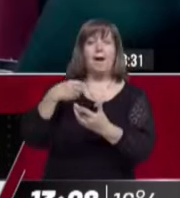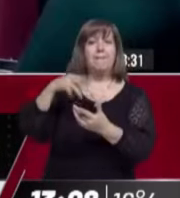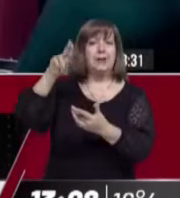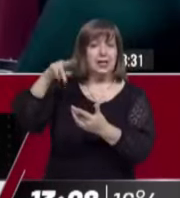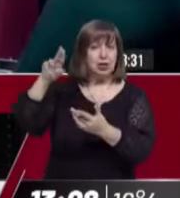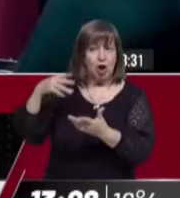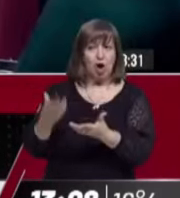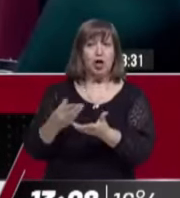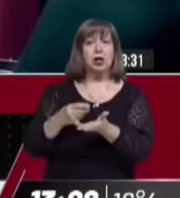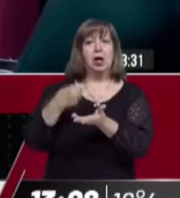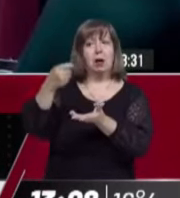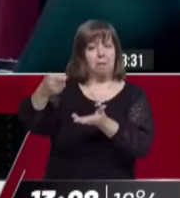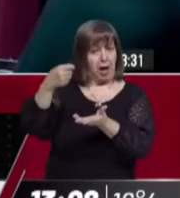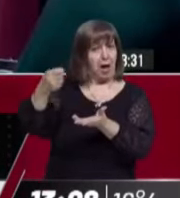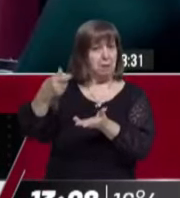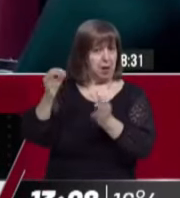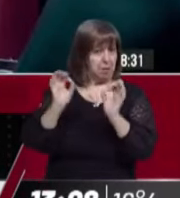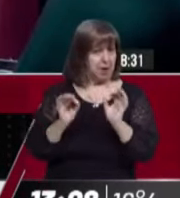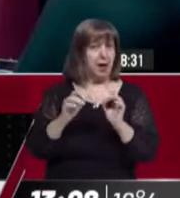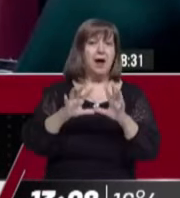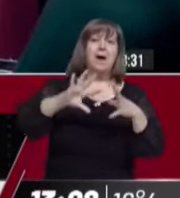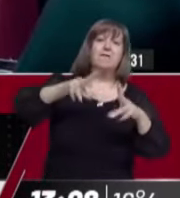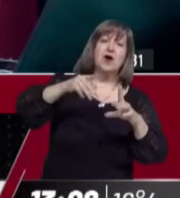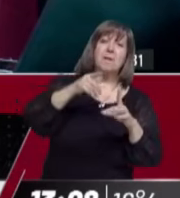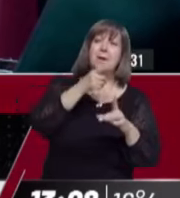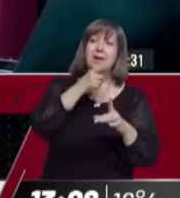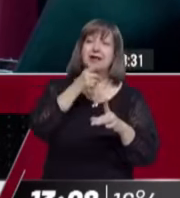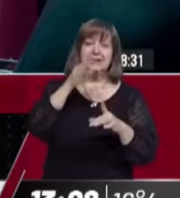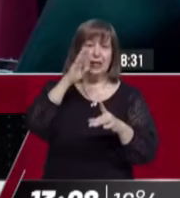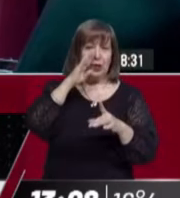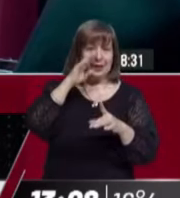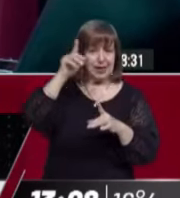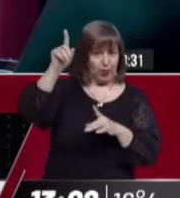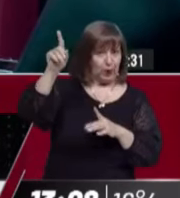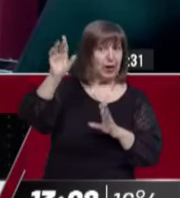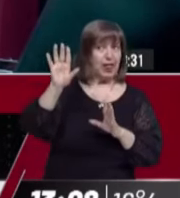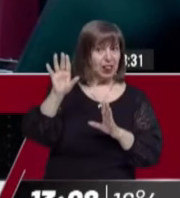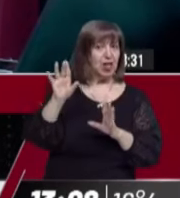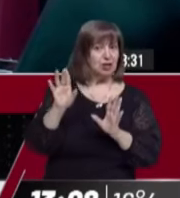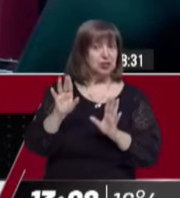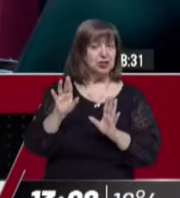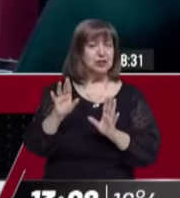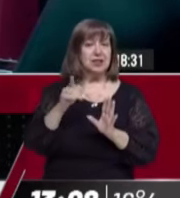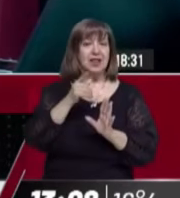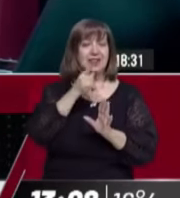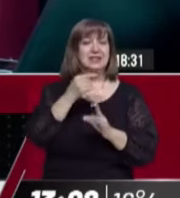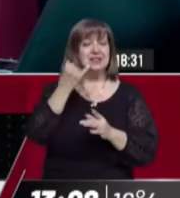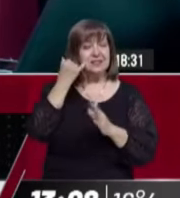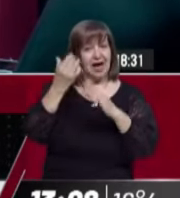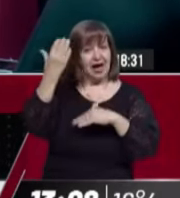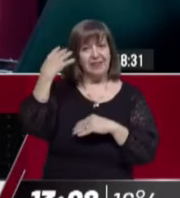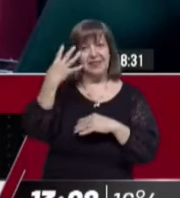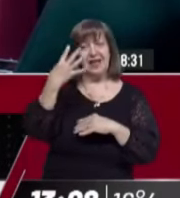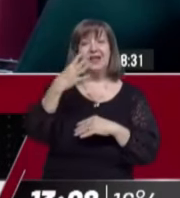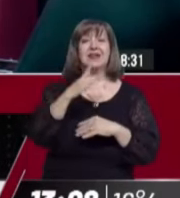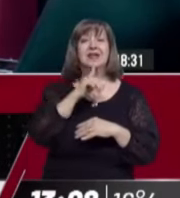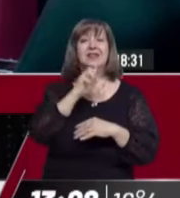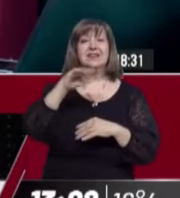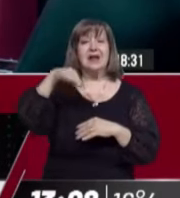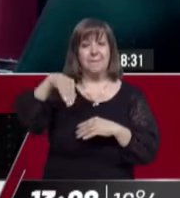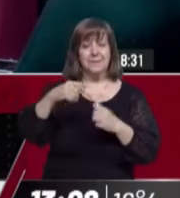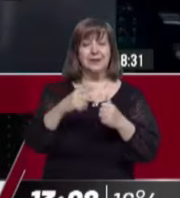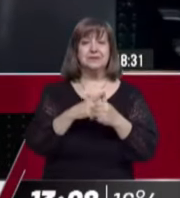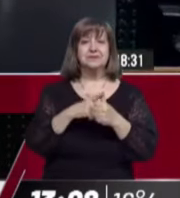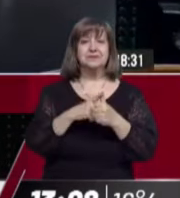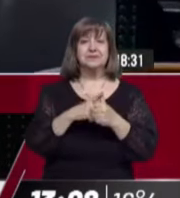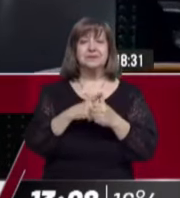le fue depositando. Es un sistema parecido al norteamericano. El expresidente republicano Donald Trump decía, este país se hizo bajo